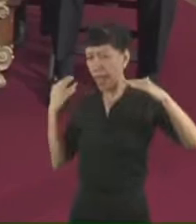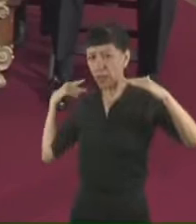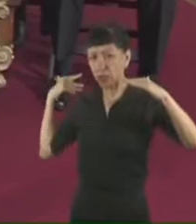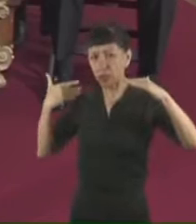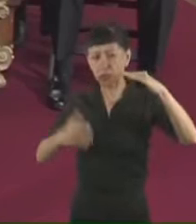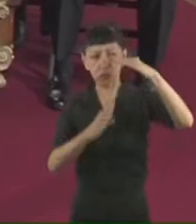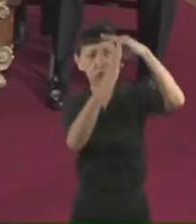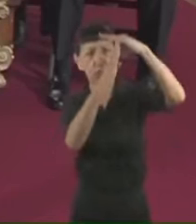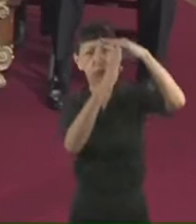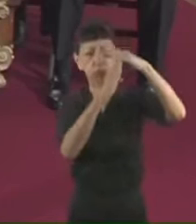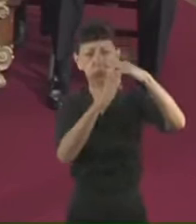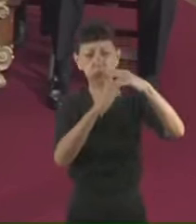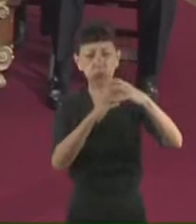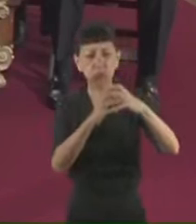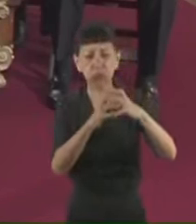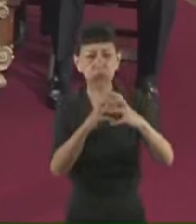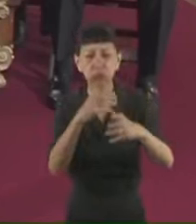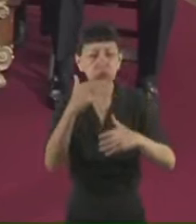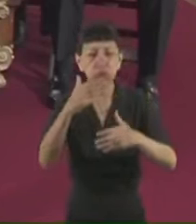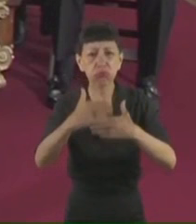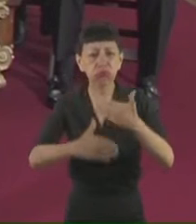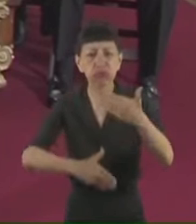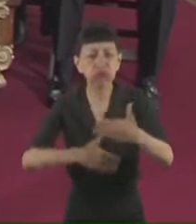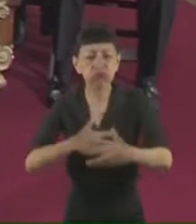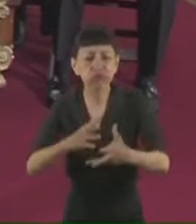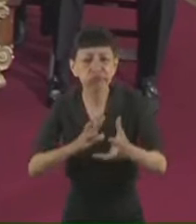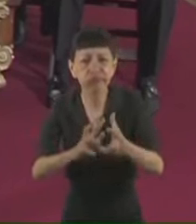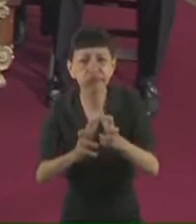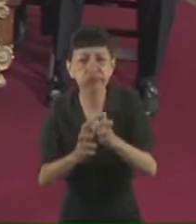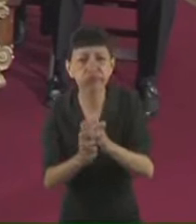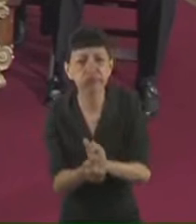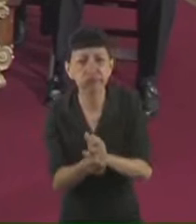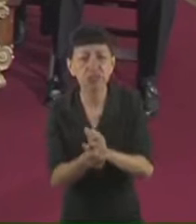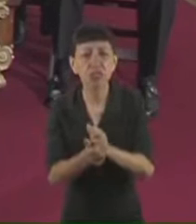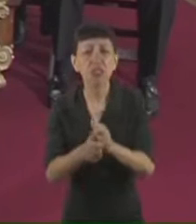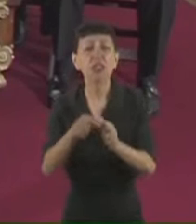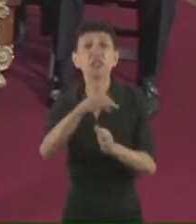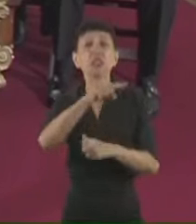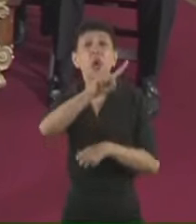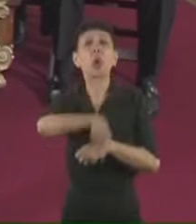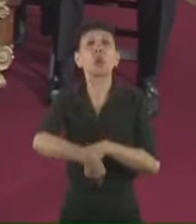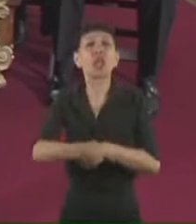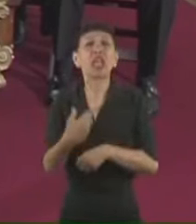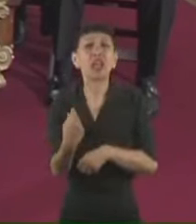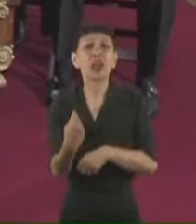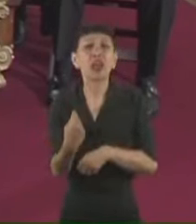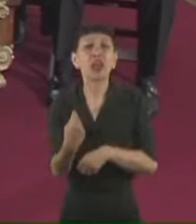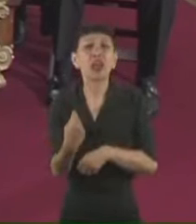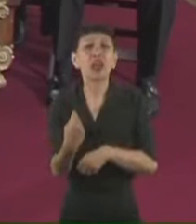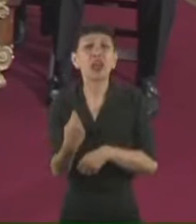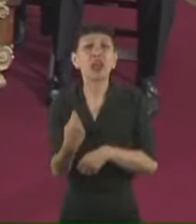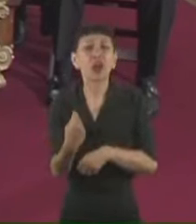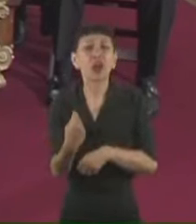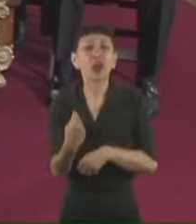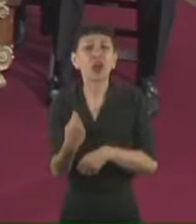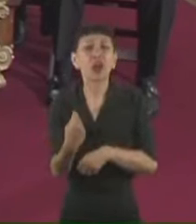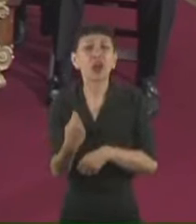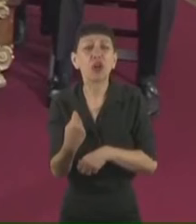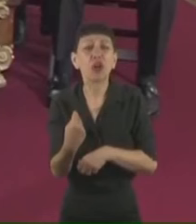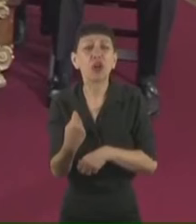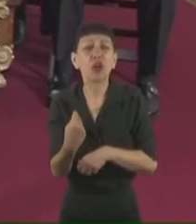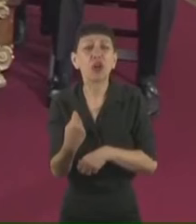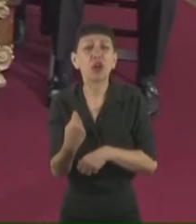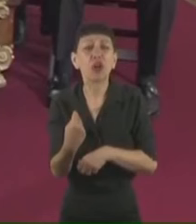crisis que todas tienen en sus orígenes la misma causa el déficit fiscal de hecho en los últimos